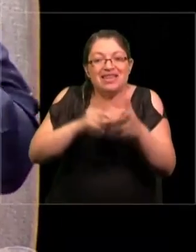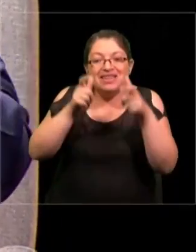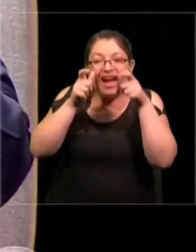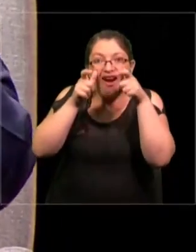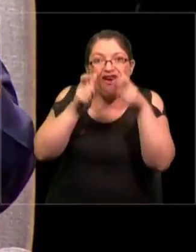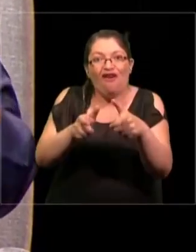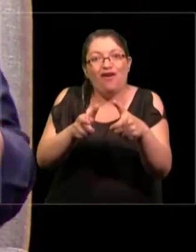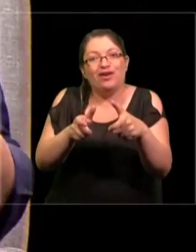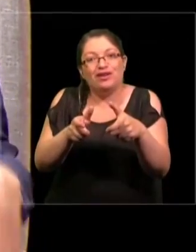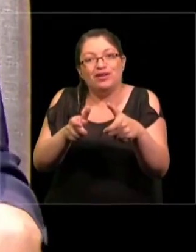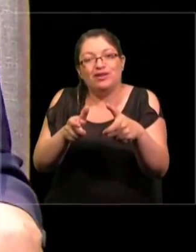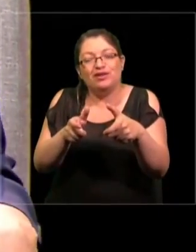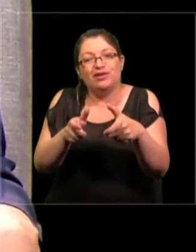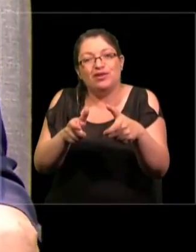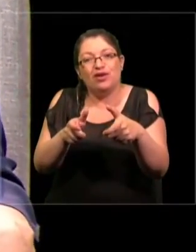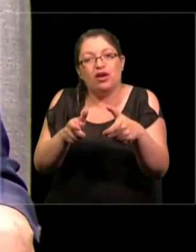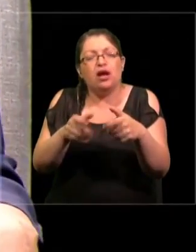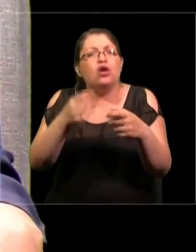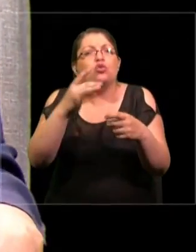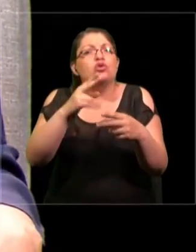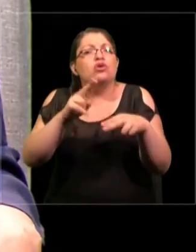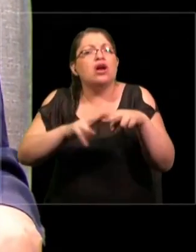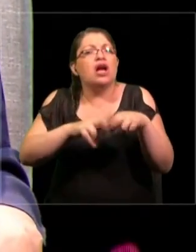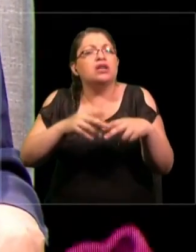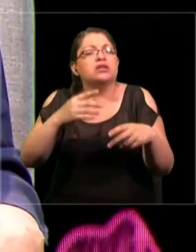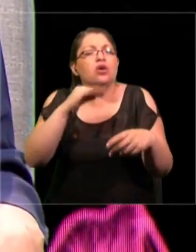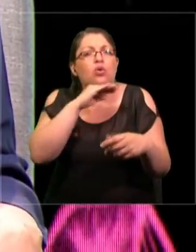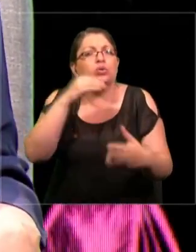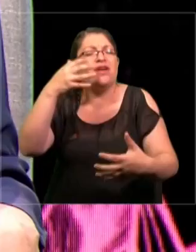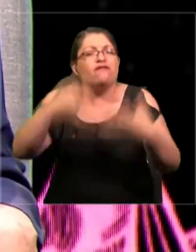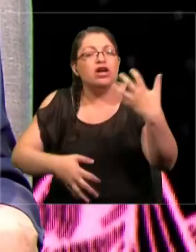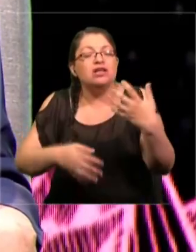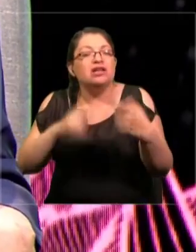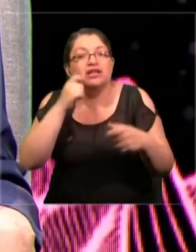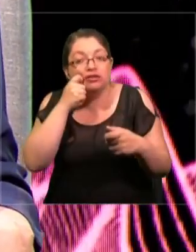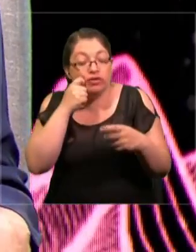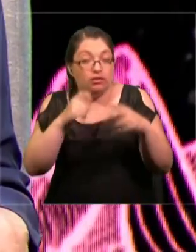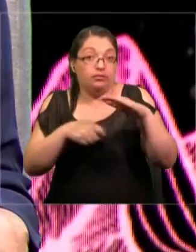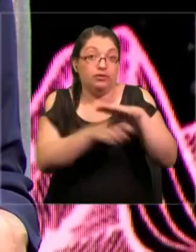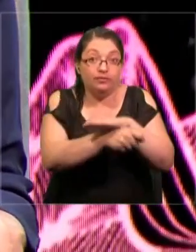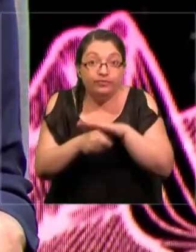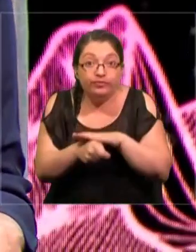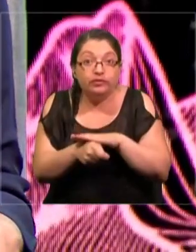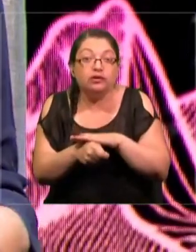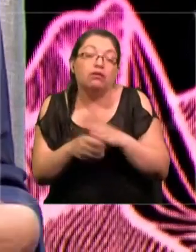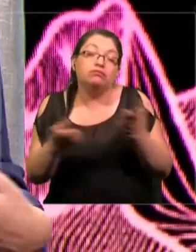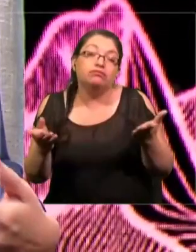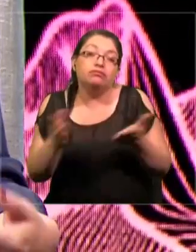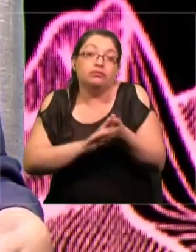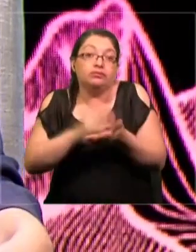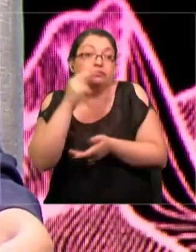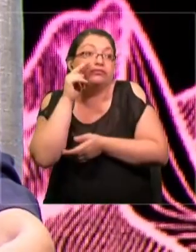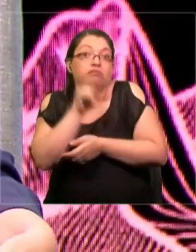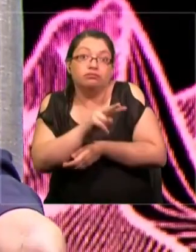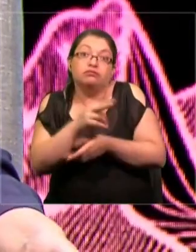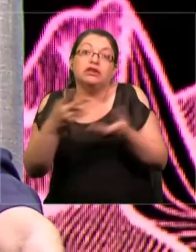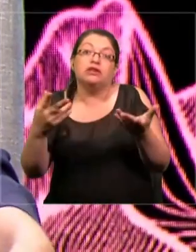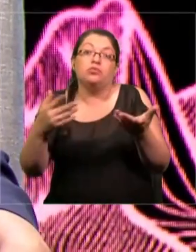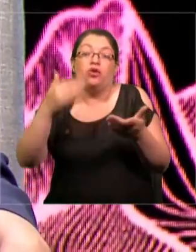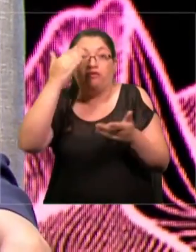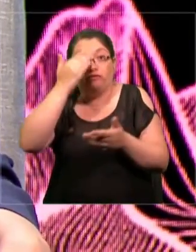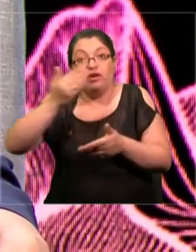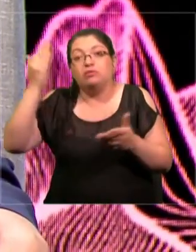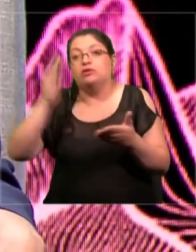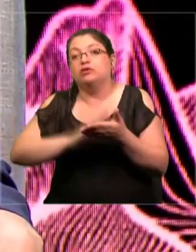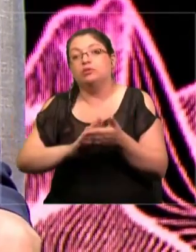orden y el monopolio lo usa la fuerza, lo que tenemos es corrupción. Y si no, veamos los famosos casos como